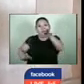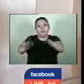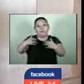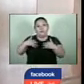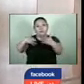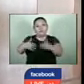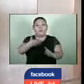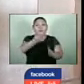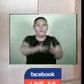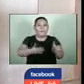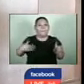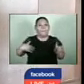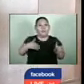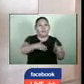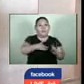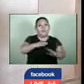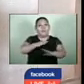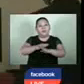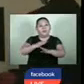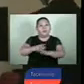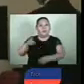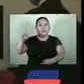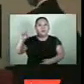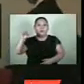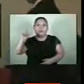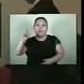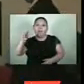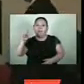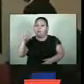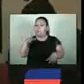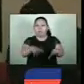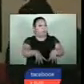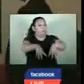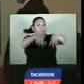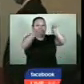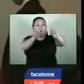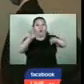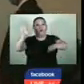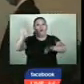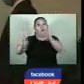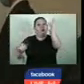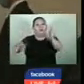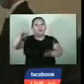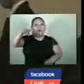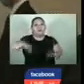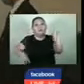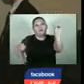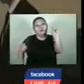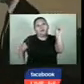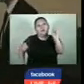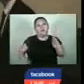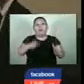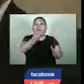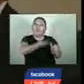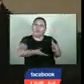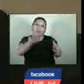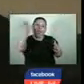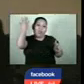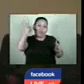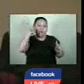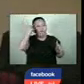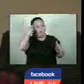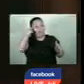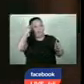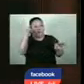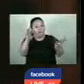contra del ex ministro de defensa, David Bunguía Payés, fue suspendida por el juzgado especializado de San Salvador. El ex funcionario ha sido vinculado